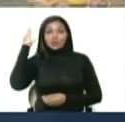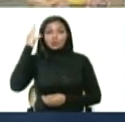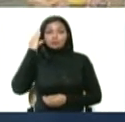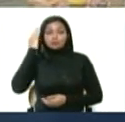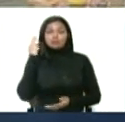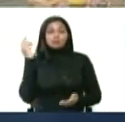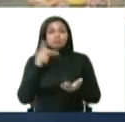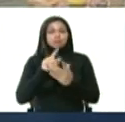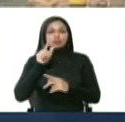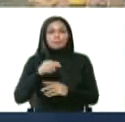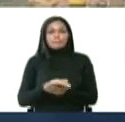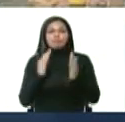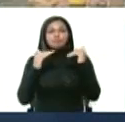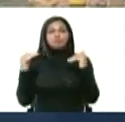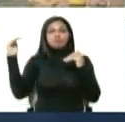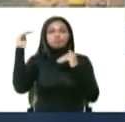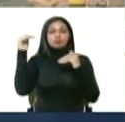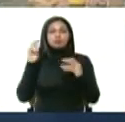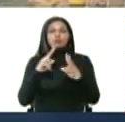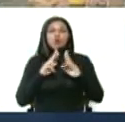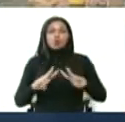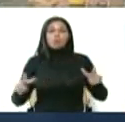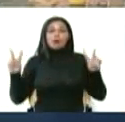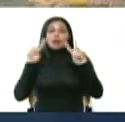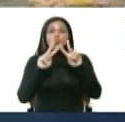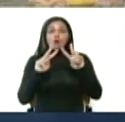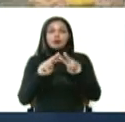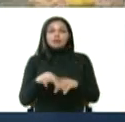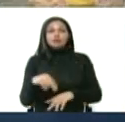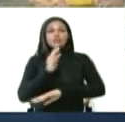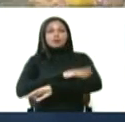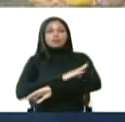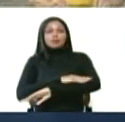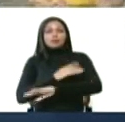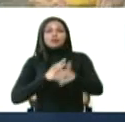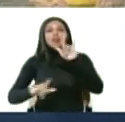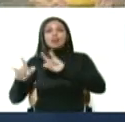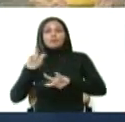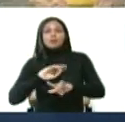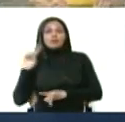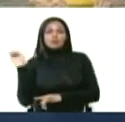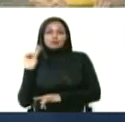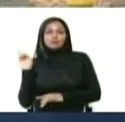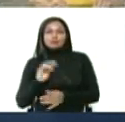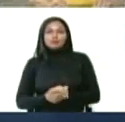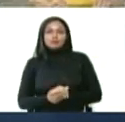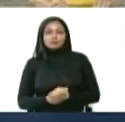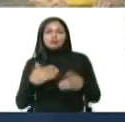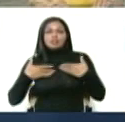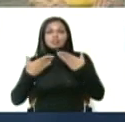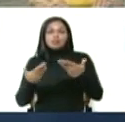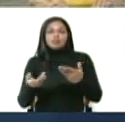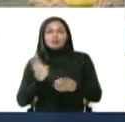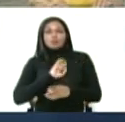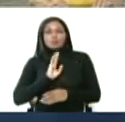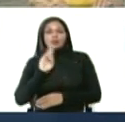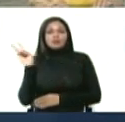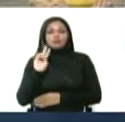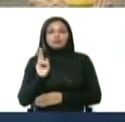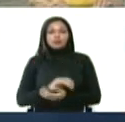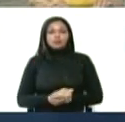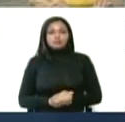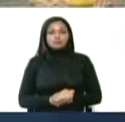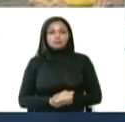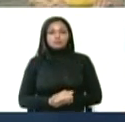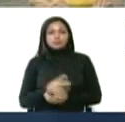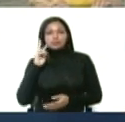La conciencia superior, los valores del patriotismo, del amor a Venezuela, de la entrega por Venezuela. Ahí